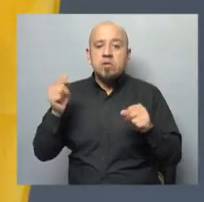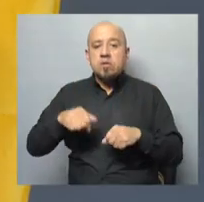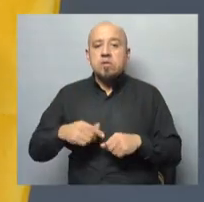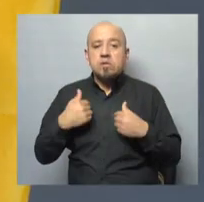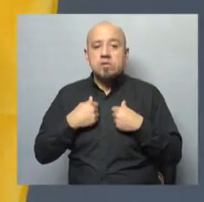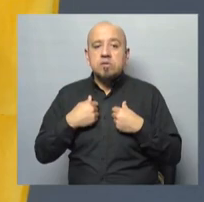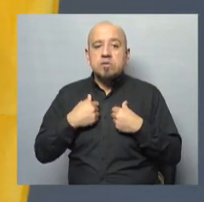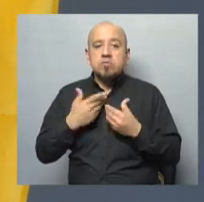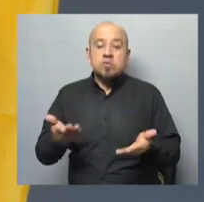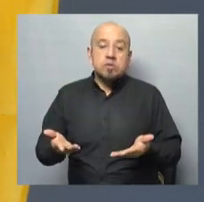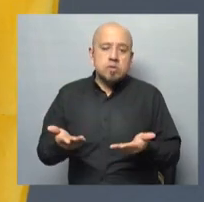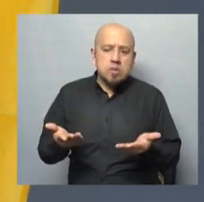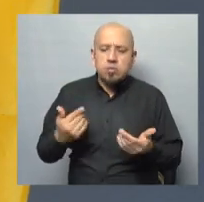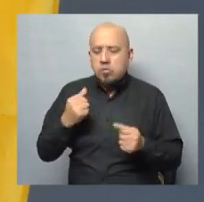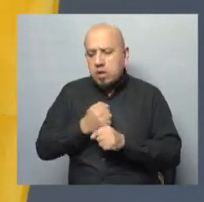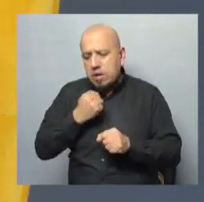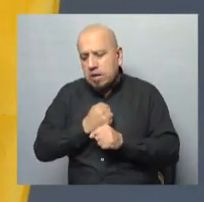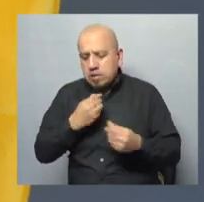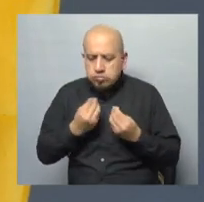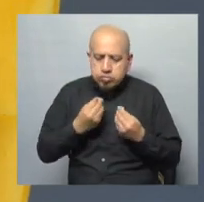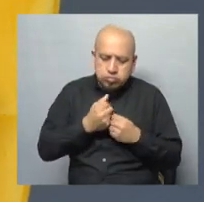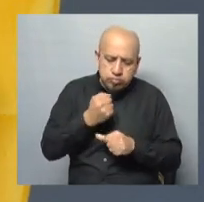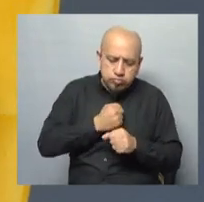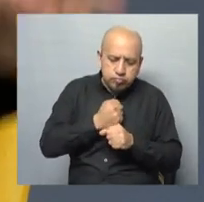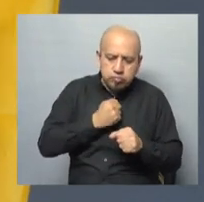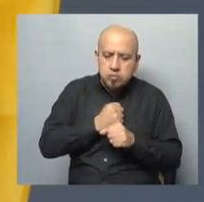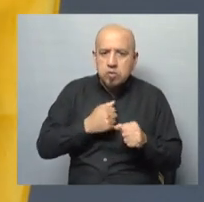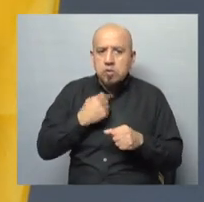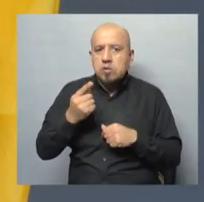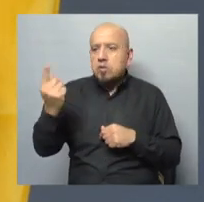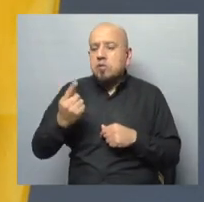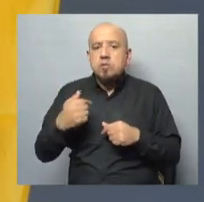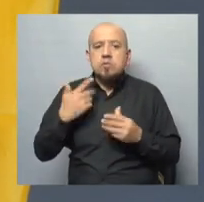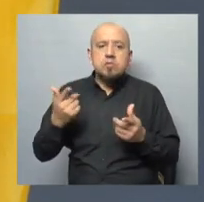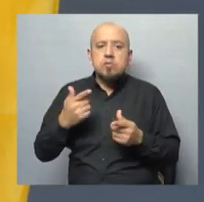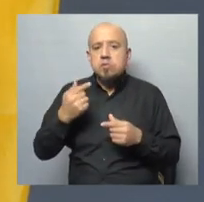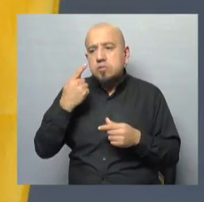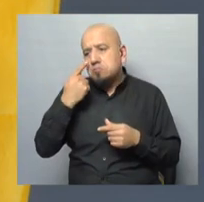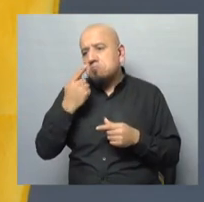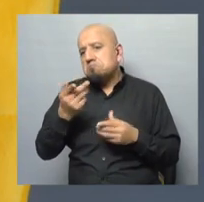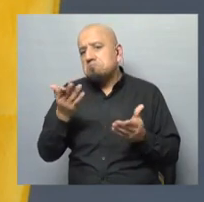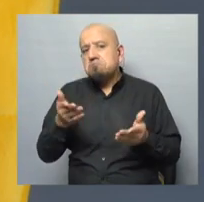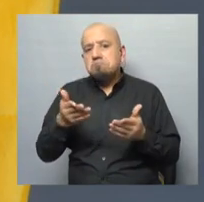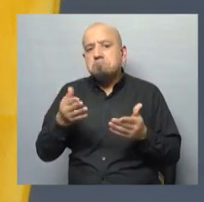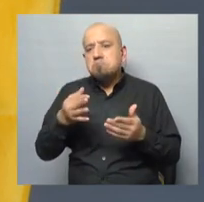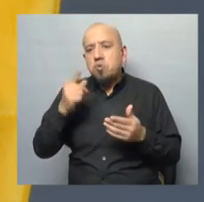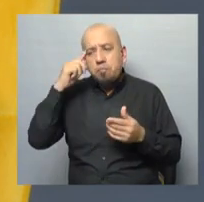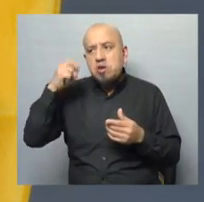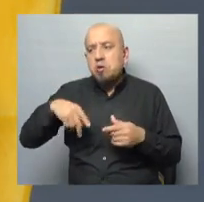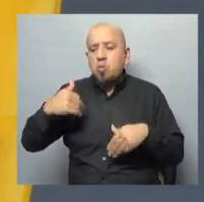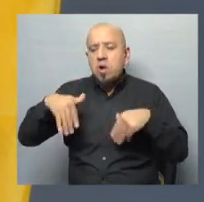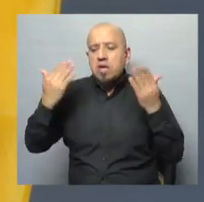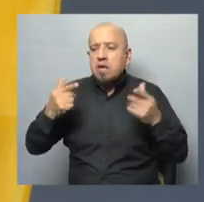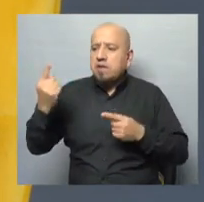pusiste mucho cariño y cuidado esté como si fuera bueno yo voy hablo de esta obra porque sí y en ese sentido sí